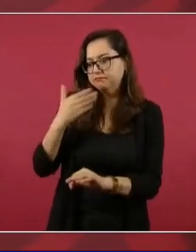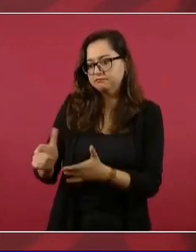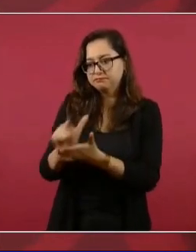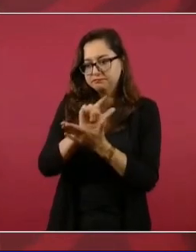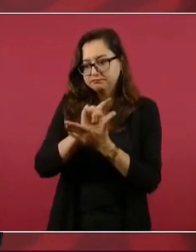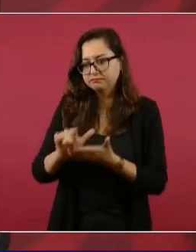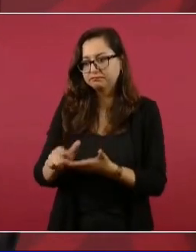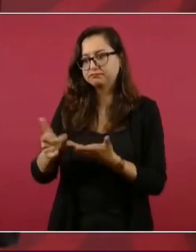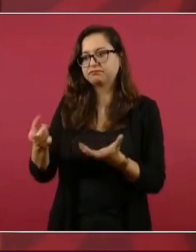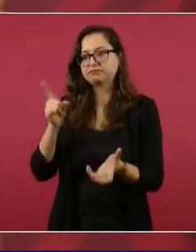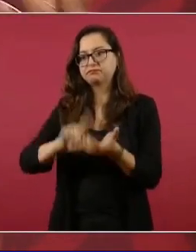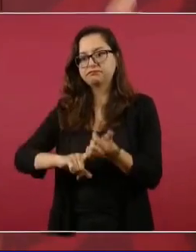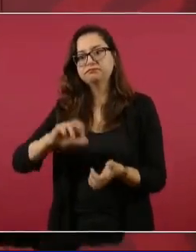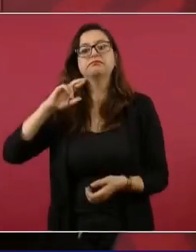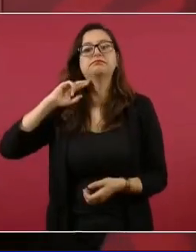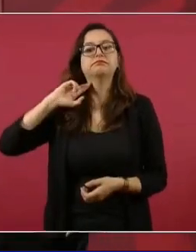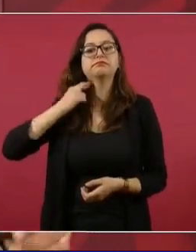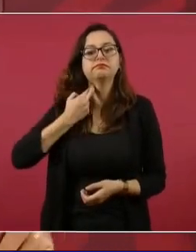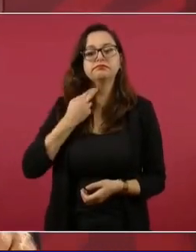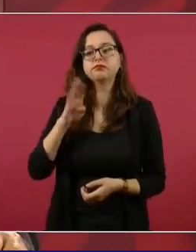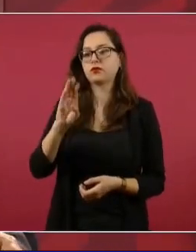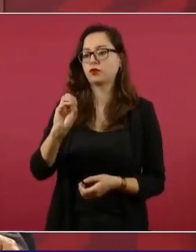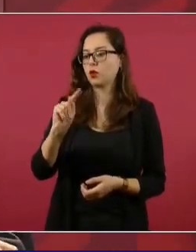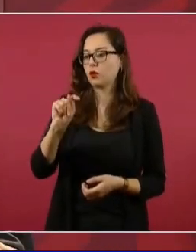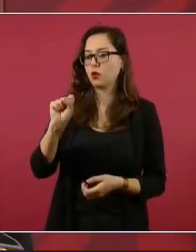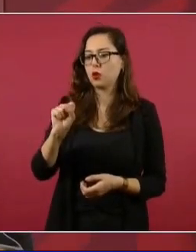que ya no hay bots, que